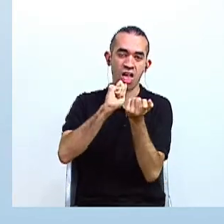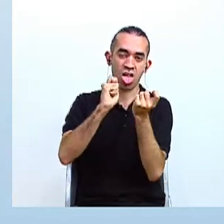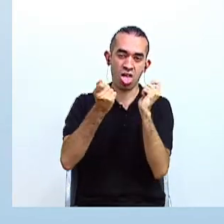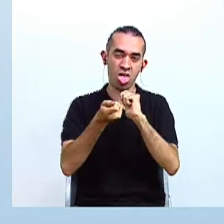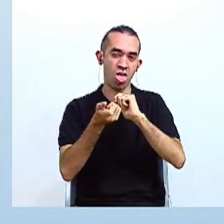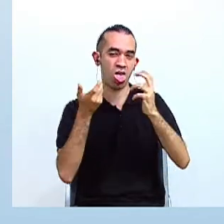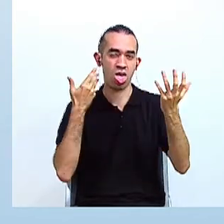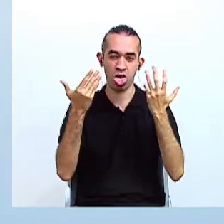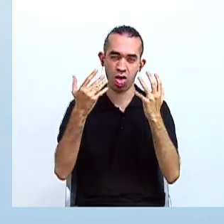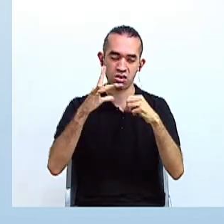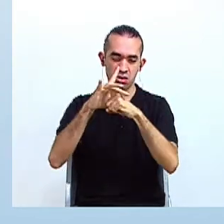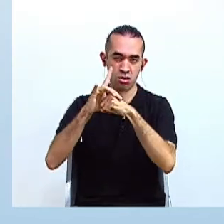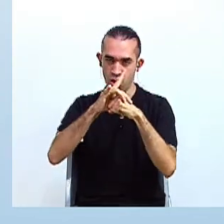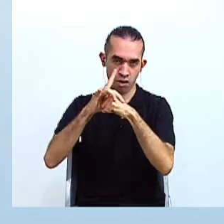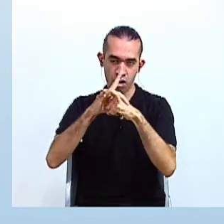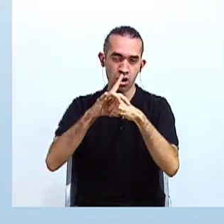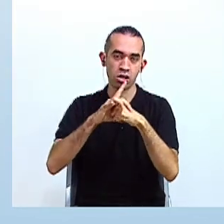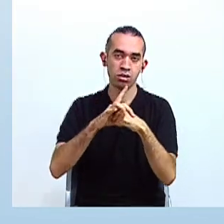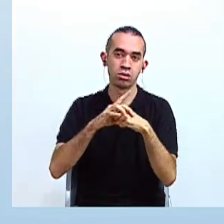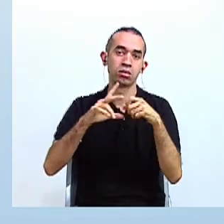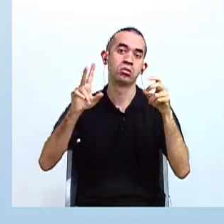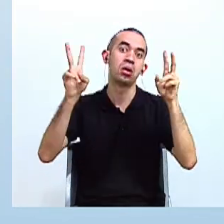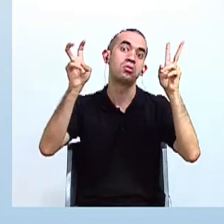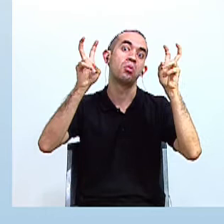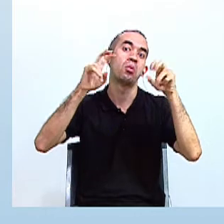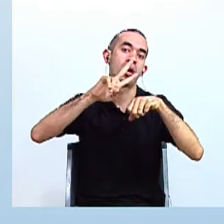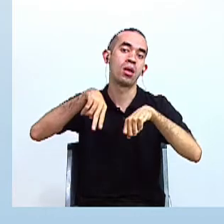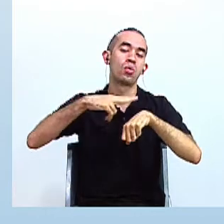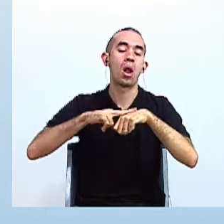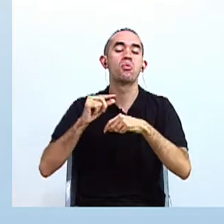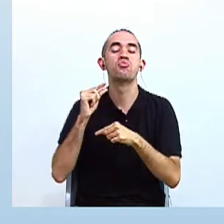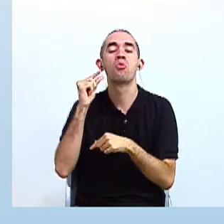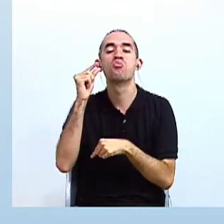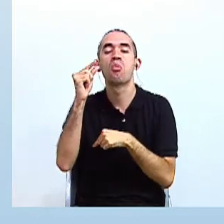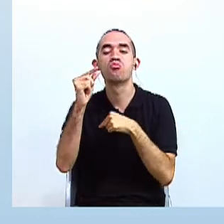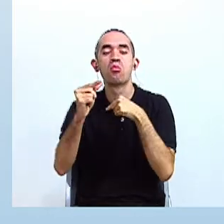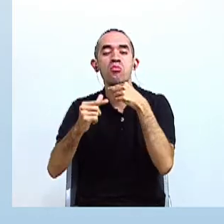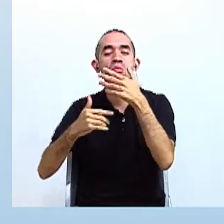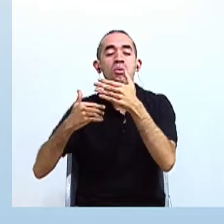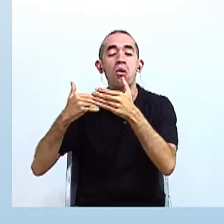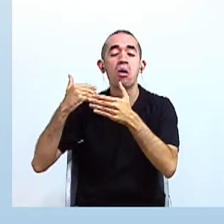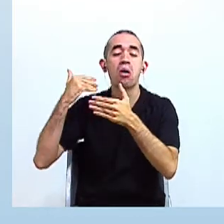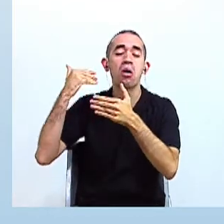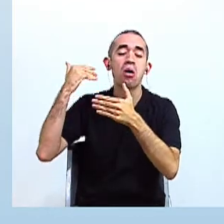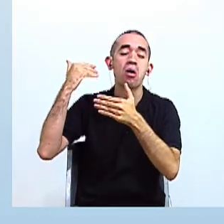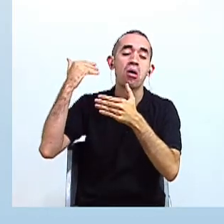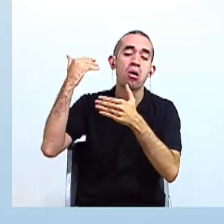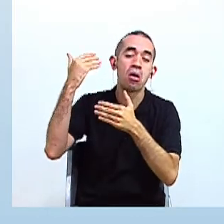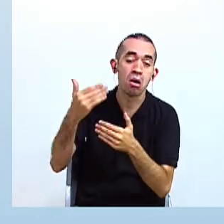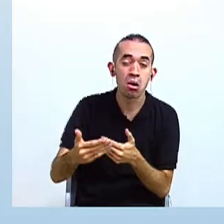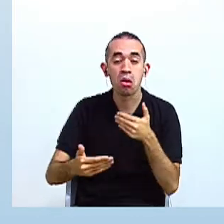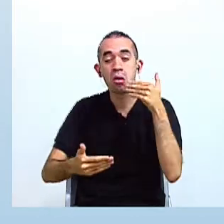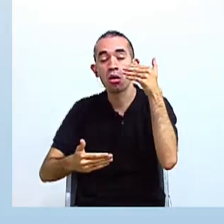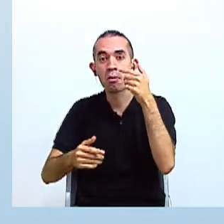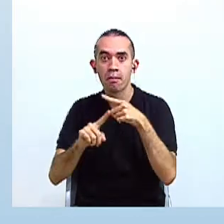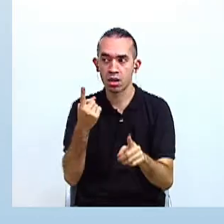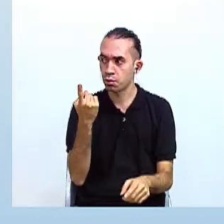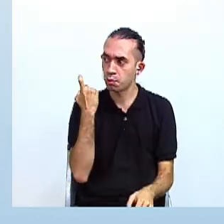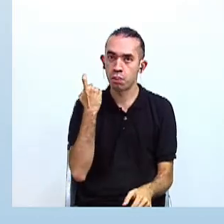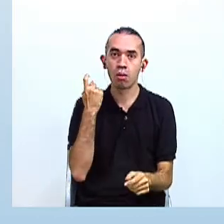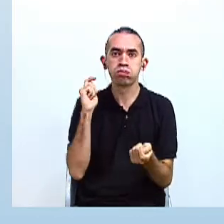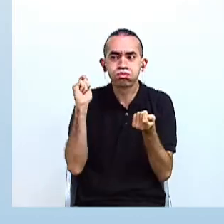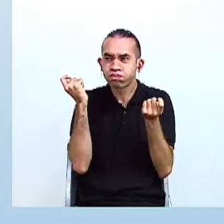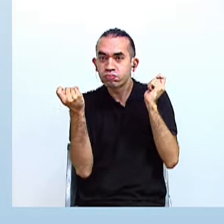climático, que se supone que debería ser un proceso natural, milenario, y sin embargo en los últimos años ha tenido